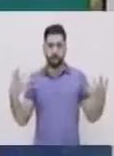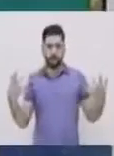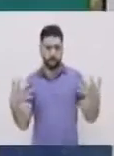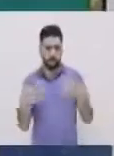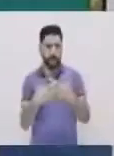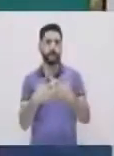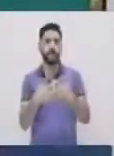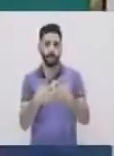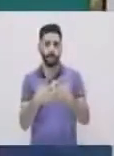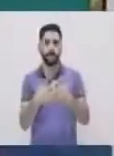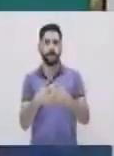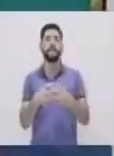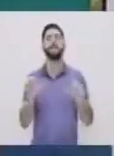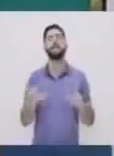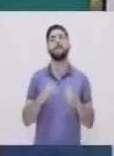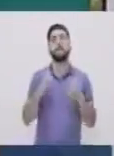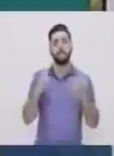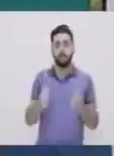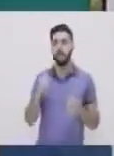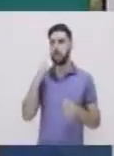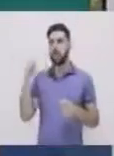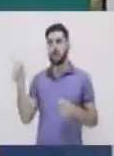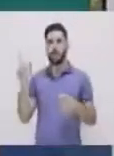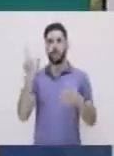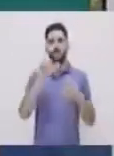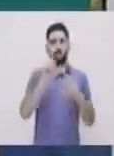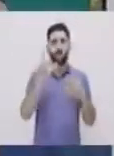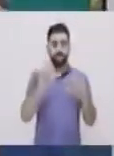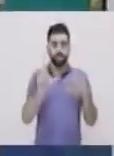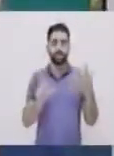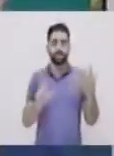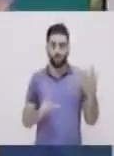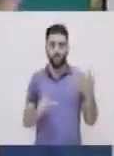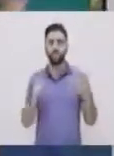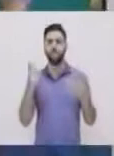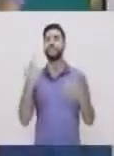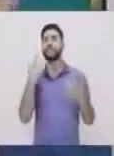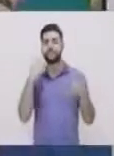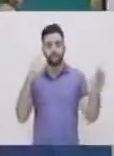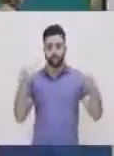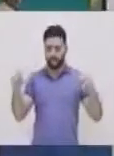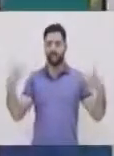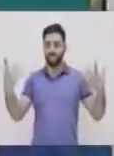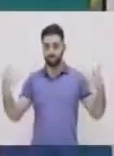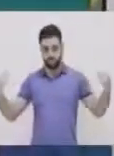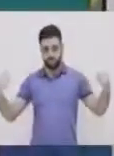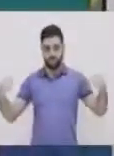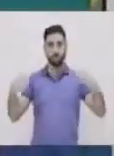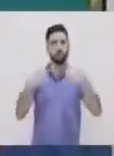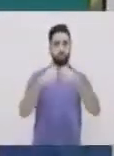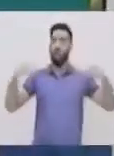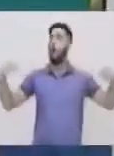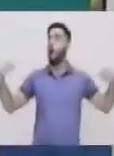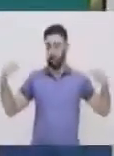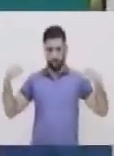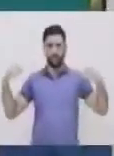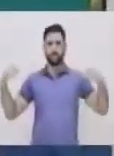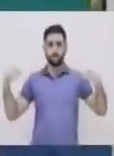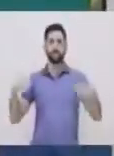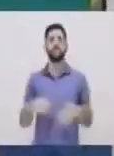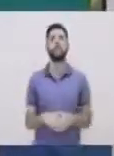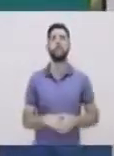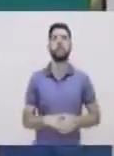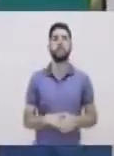logra alcanzar una masa. Entonces, los objetos chocarán, pero saldrán despedidos entre